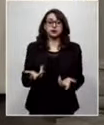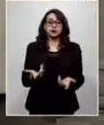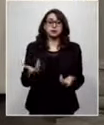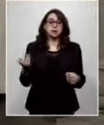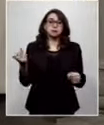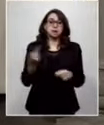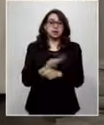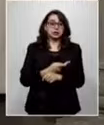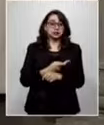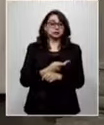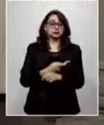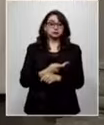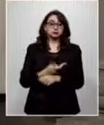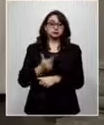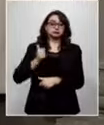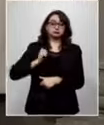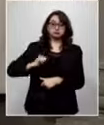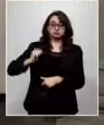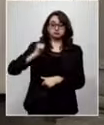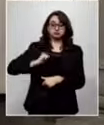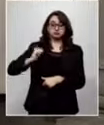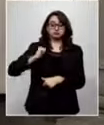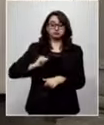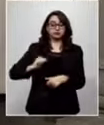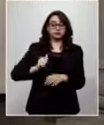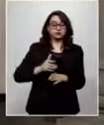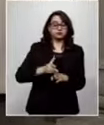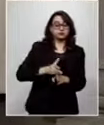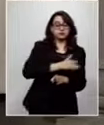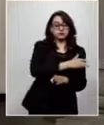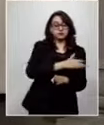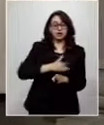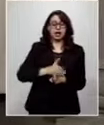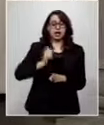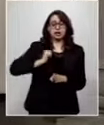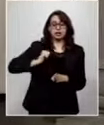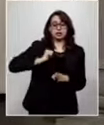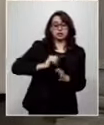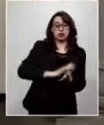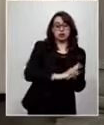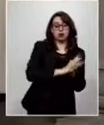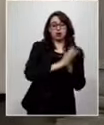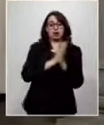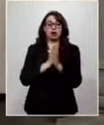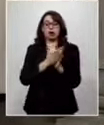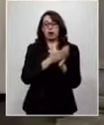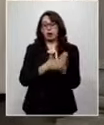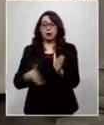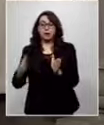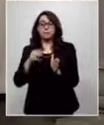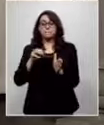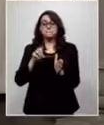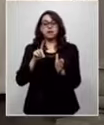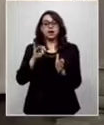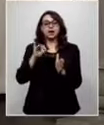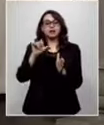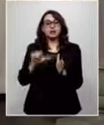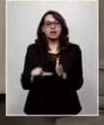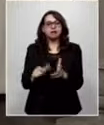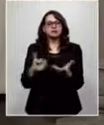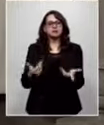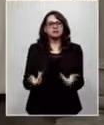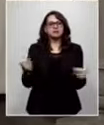de la Edad Antigua a la Edad Media fue precisamente la gran cantidad de información que se